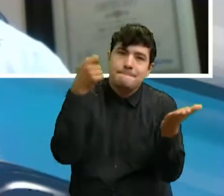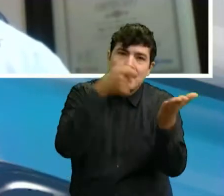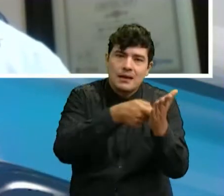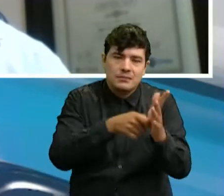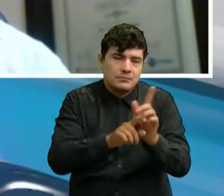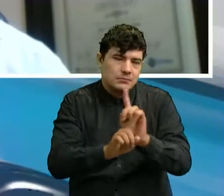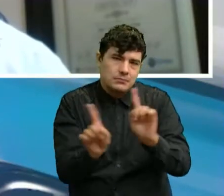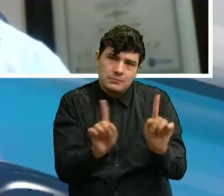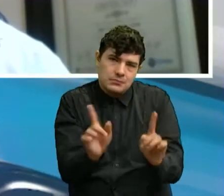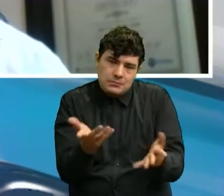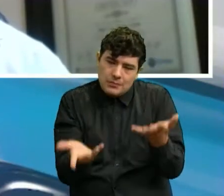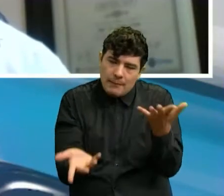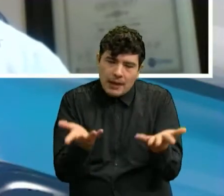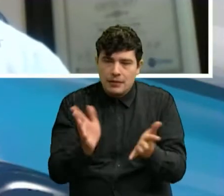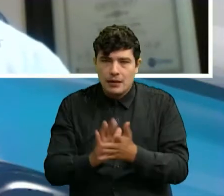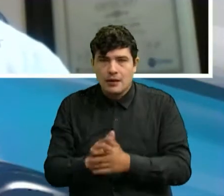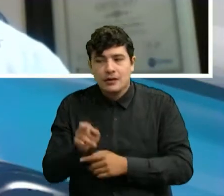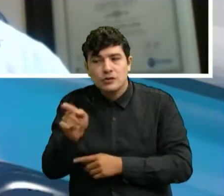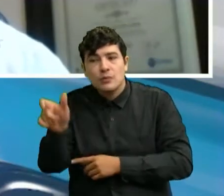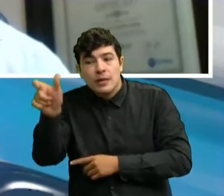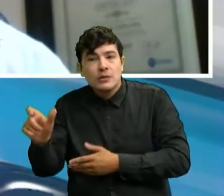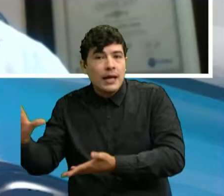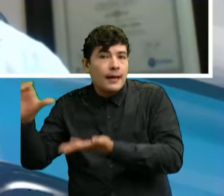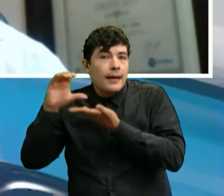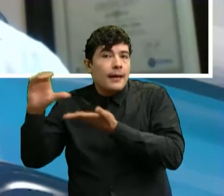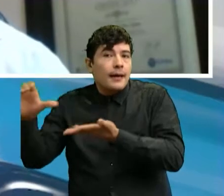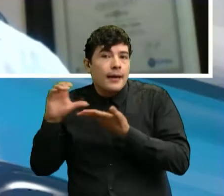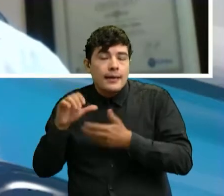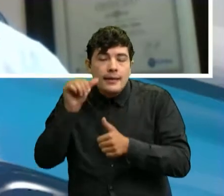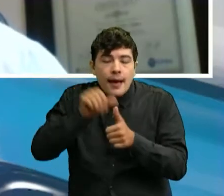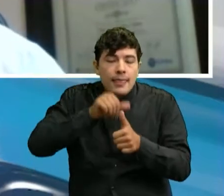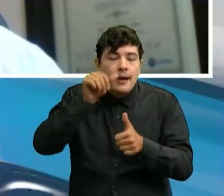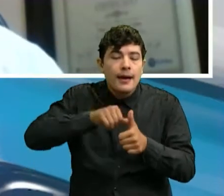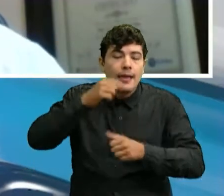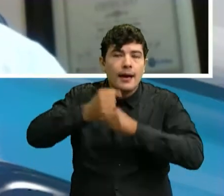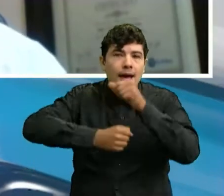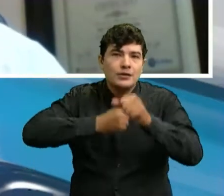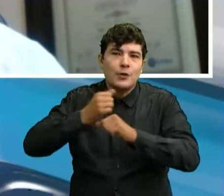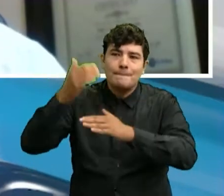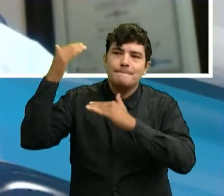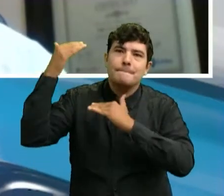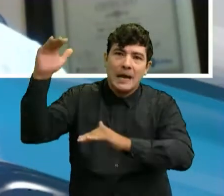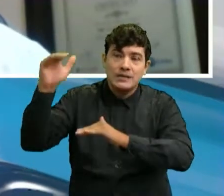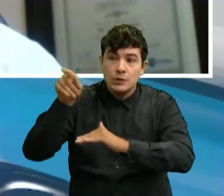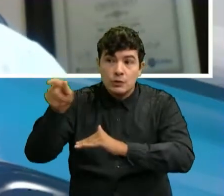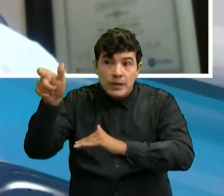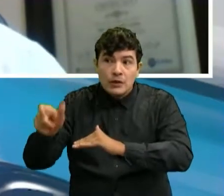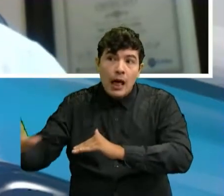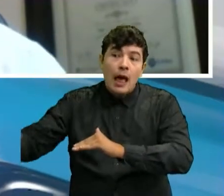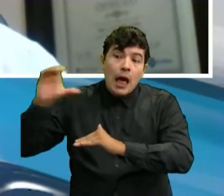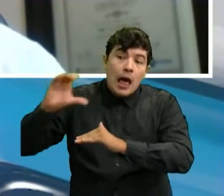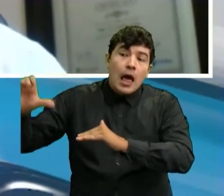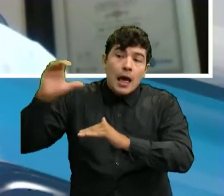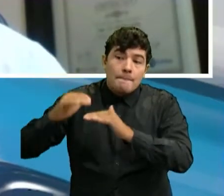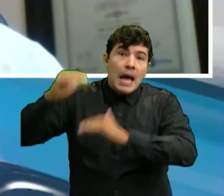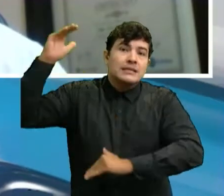depender de los ingresos y para todos los años se fija una tabla. Vamos con más llamadas hasta ahora a través